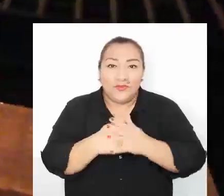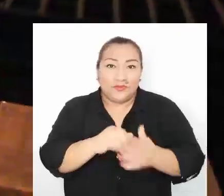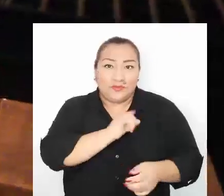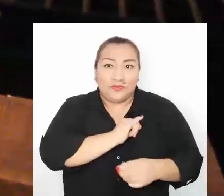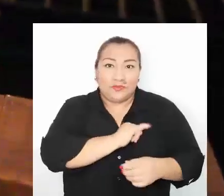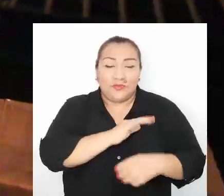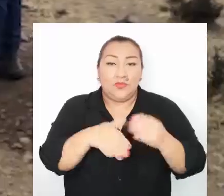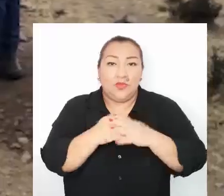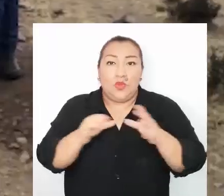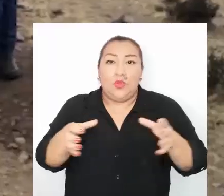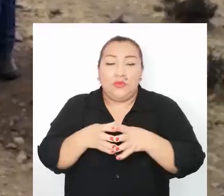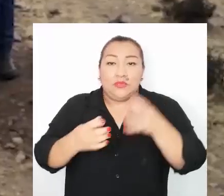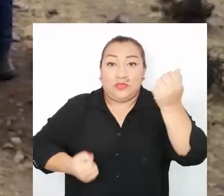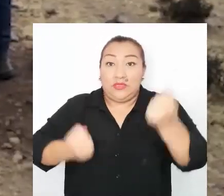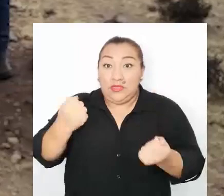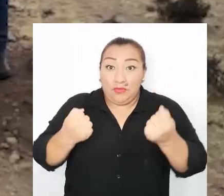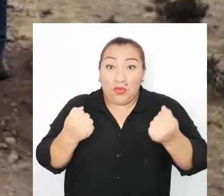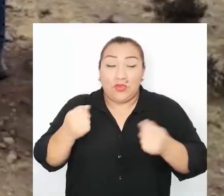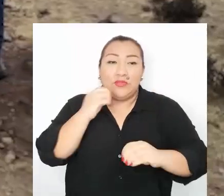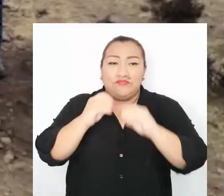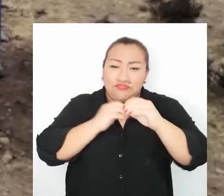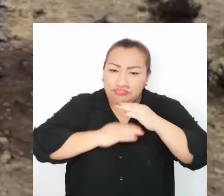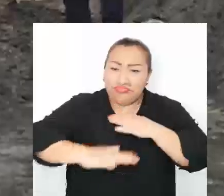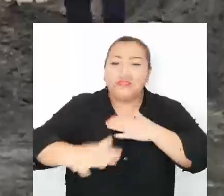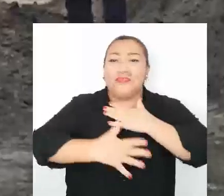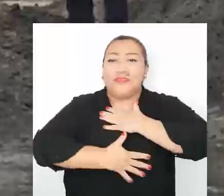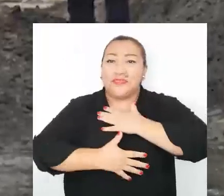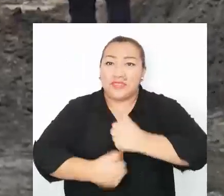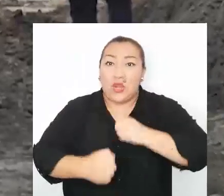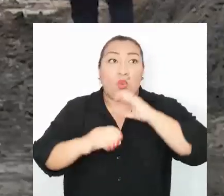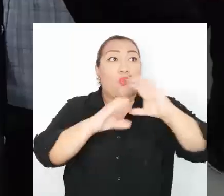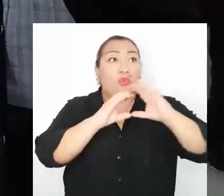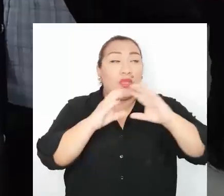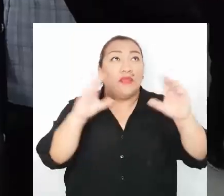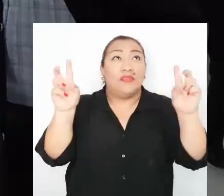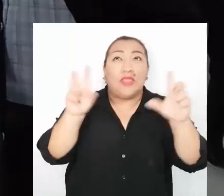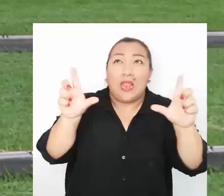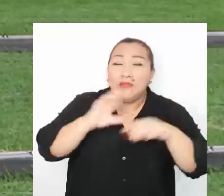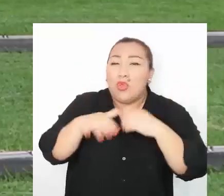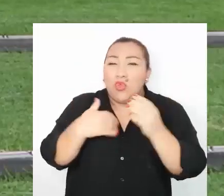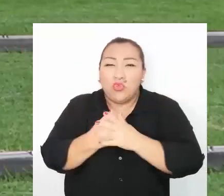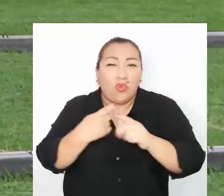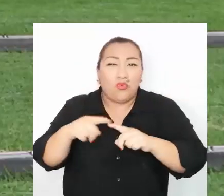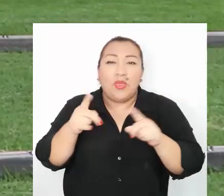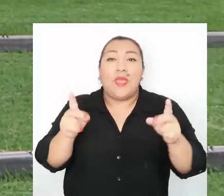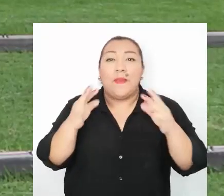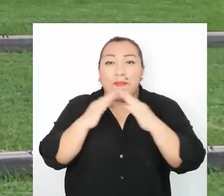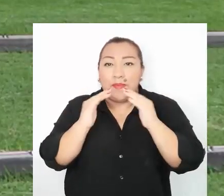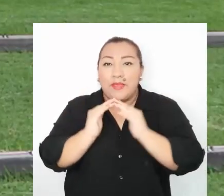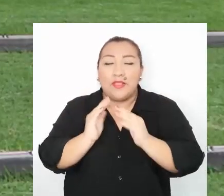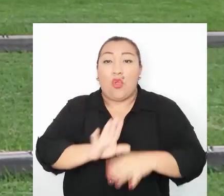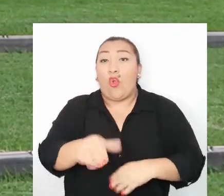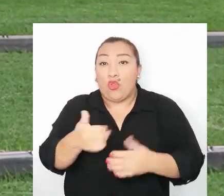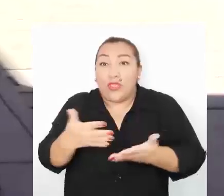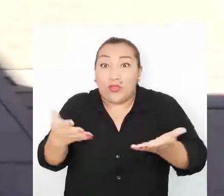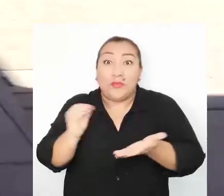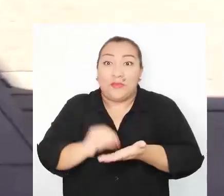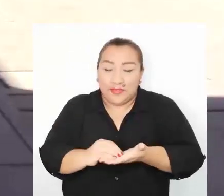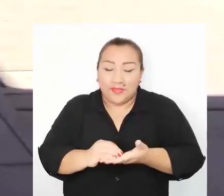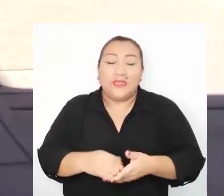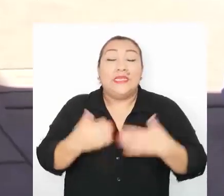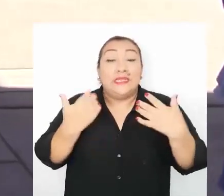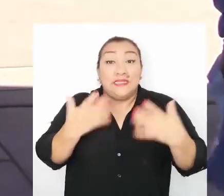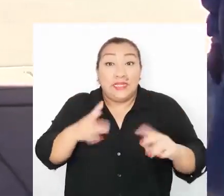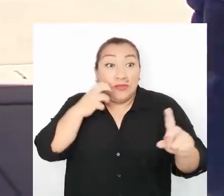entidades públicas de Puno para los sectores de transporte, saneamiento, salud, comunicaciones, vivienda, entre otros. Es así